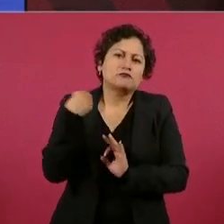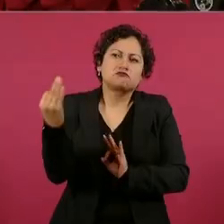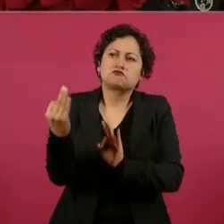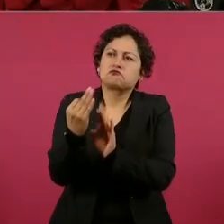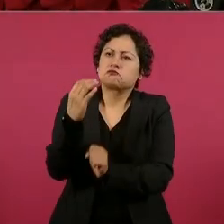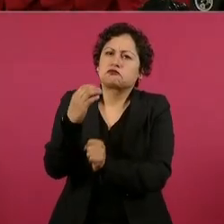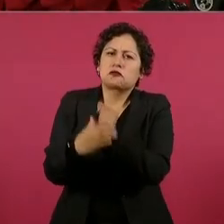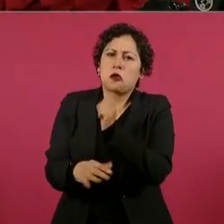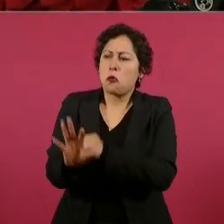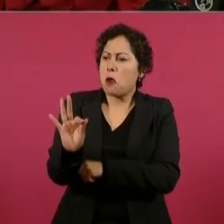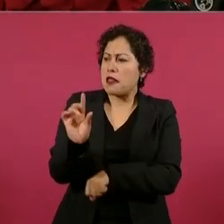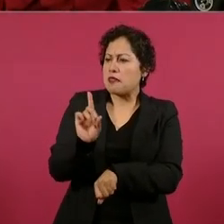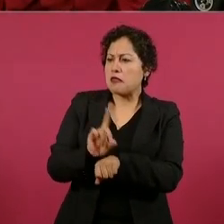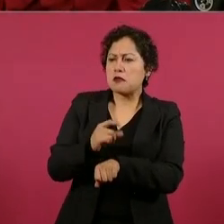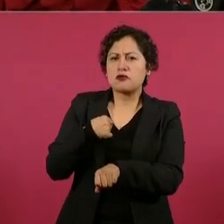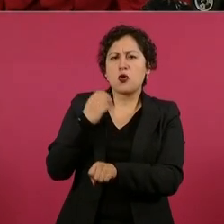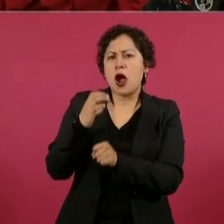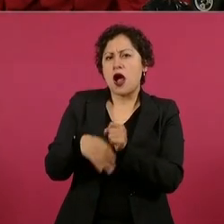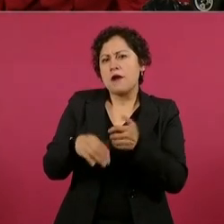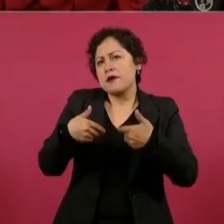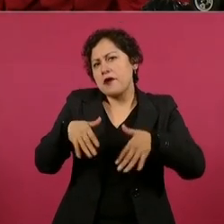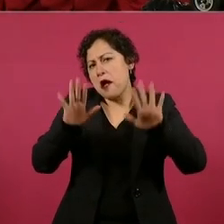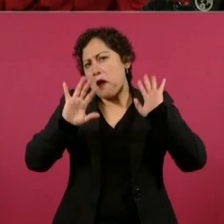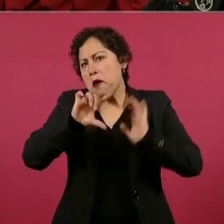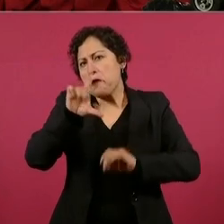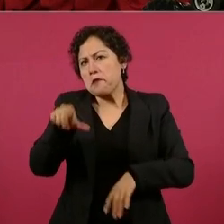como en 40 días.